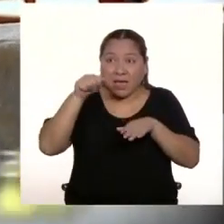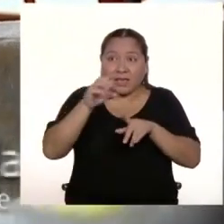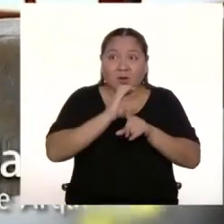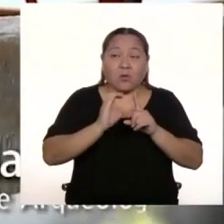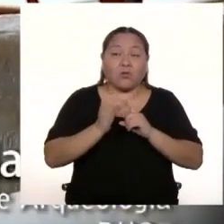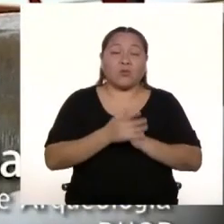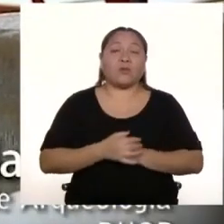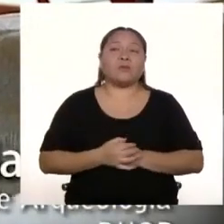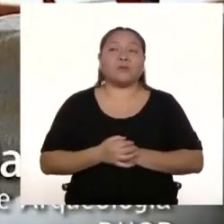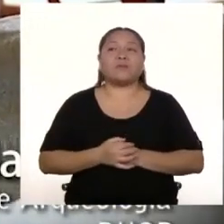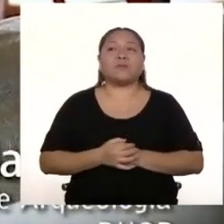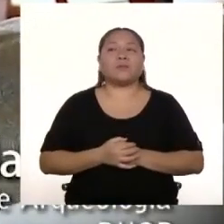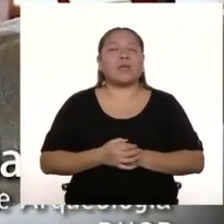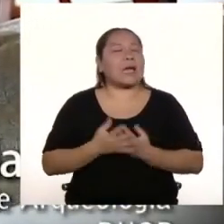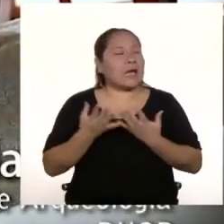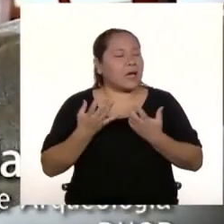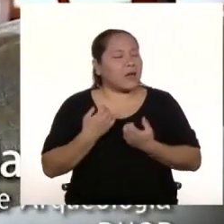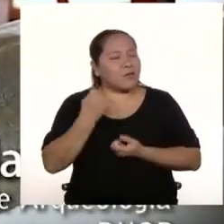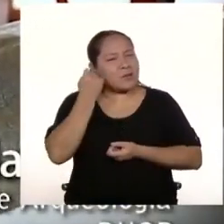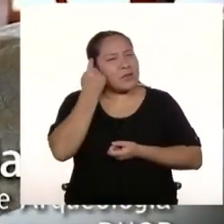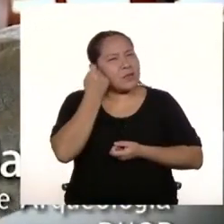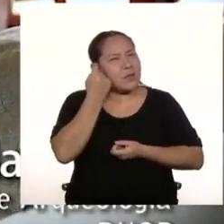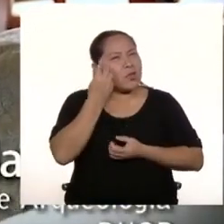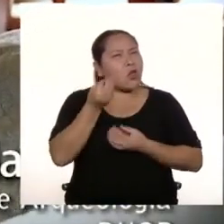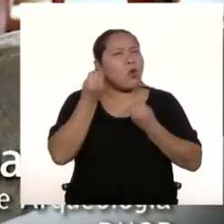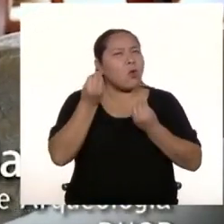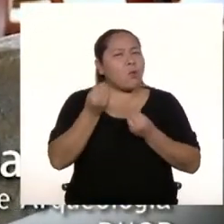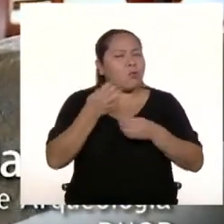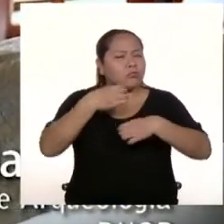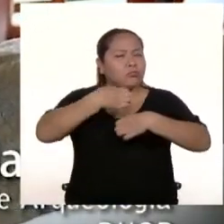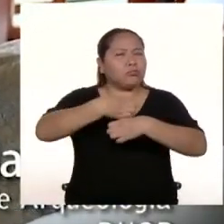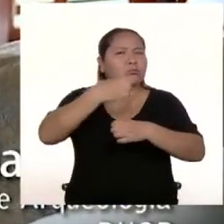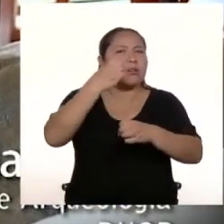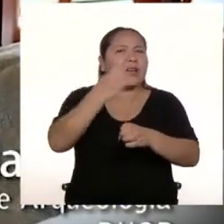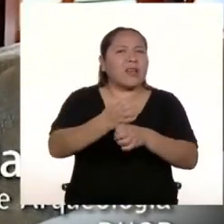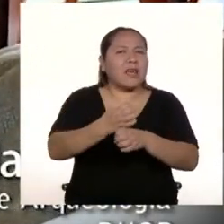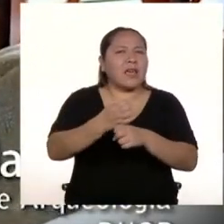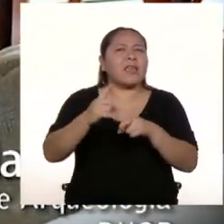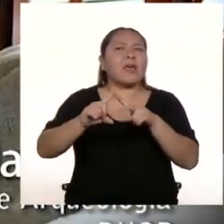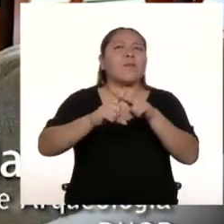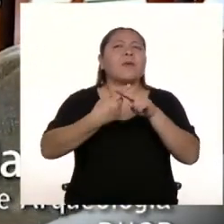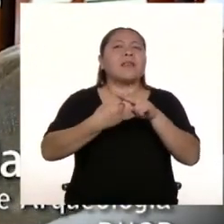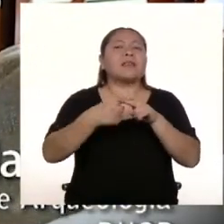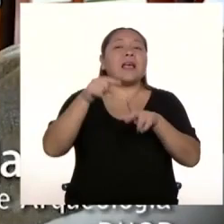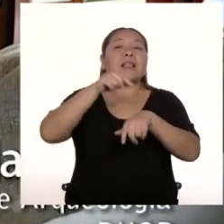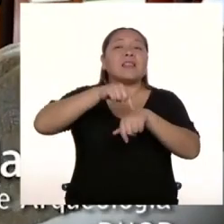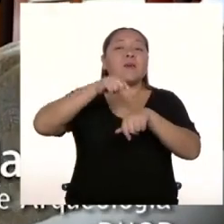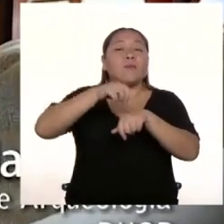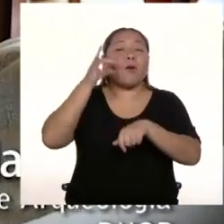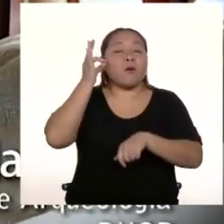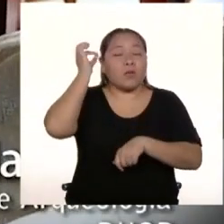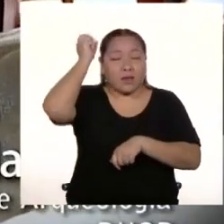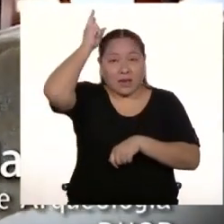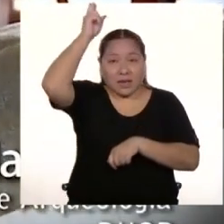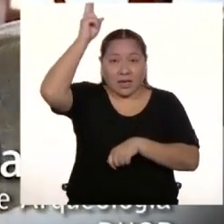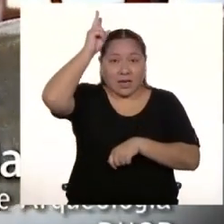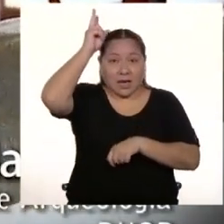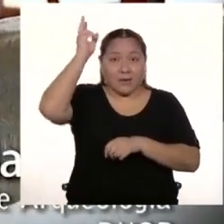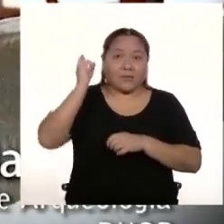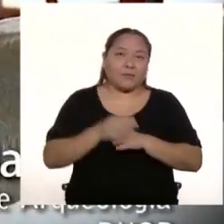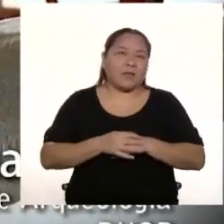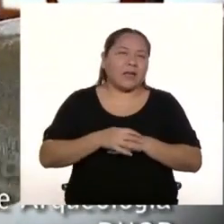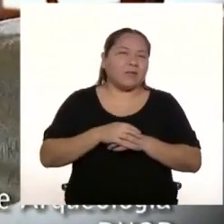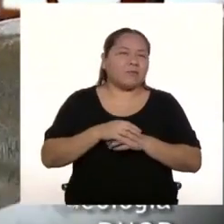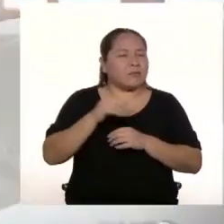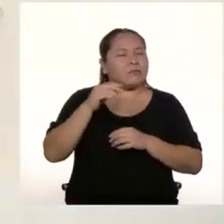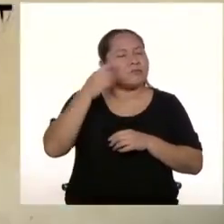Cuando queremos entender la formación del imperio de Tahuantinsuyo, imperio inca, solemos retroceder el